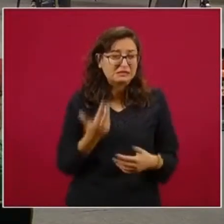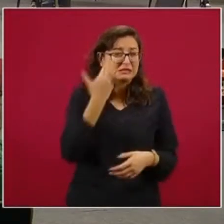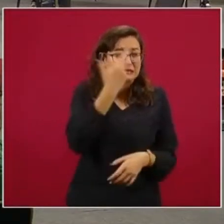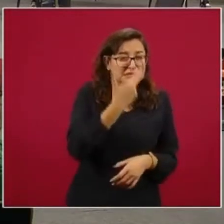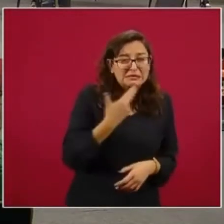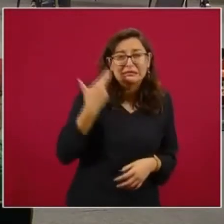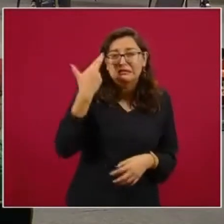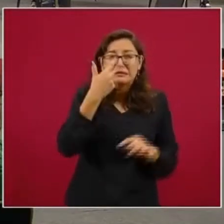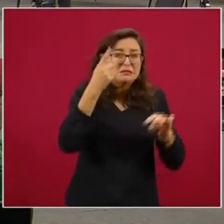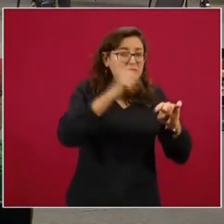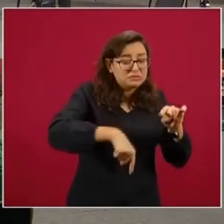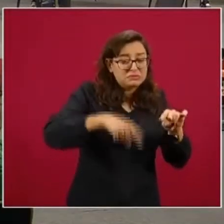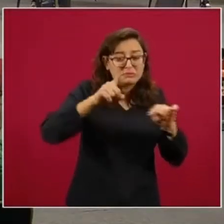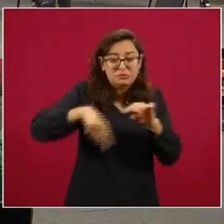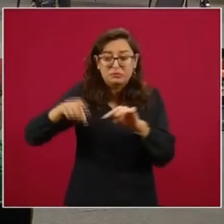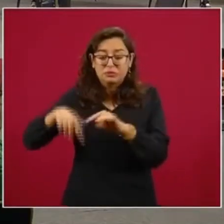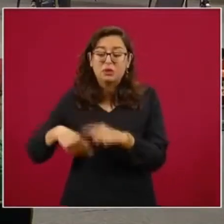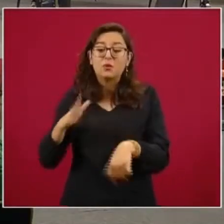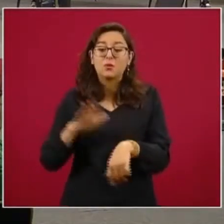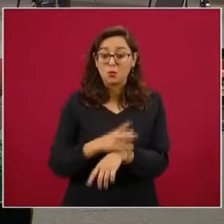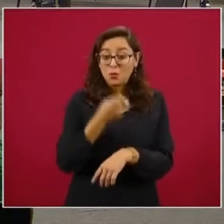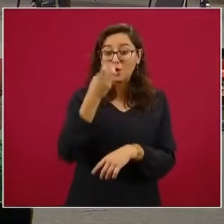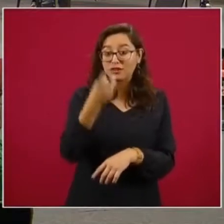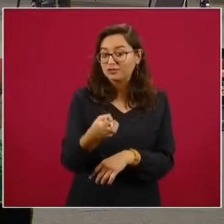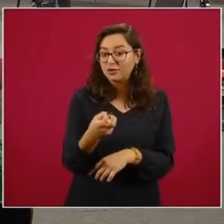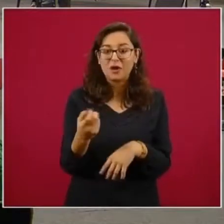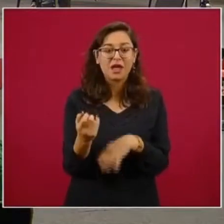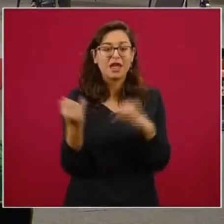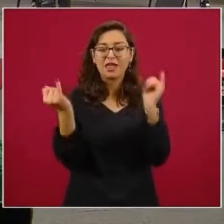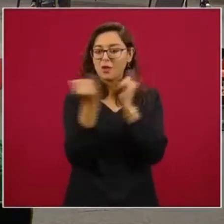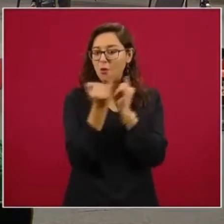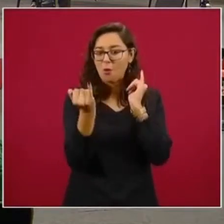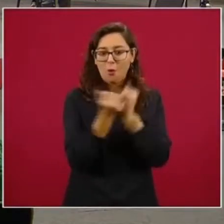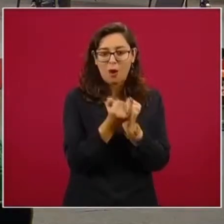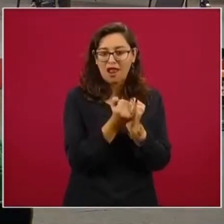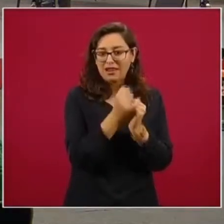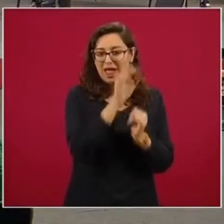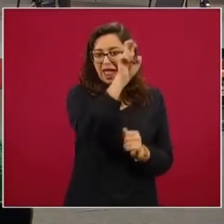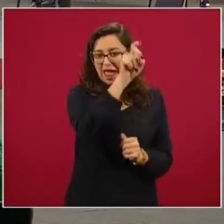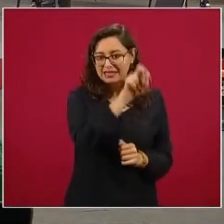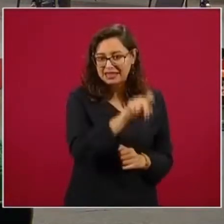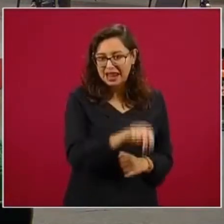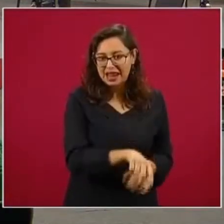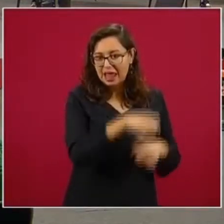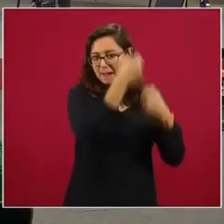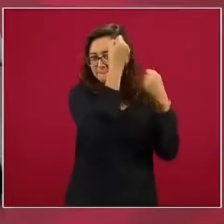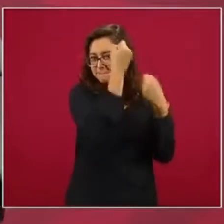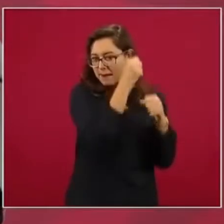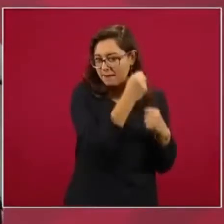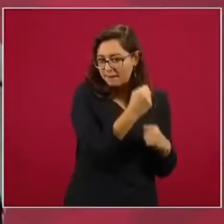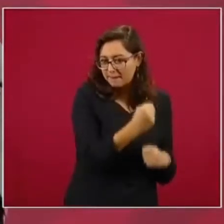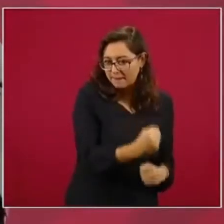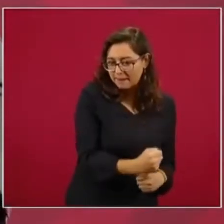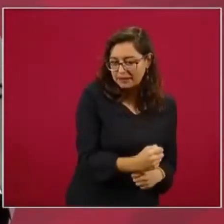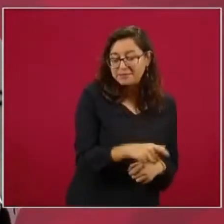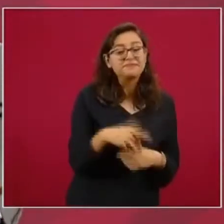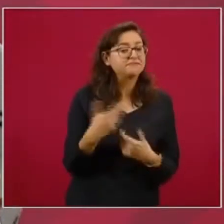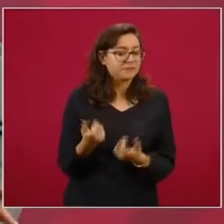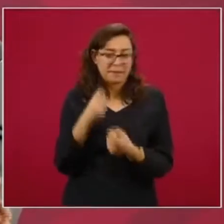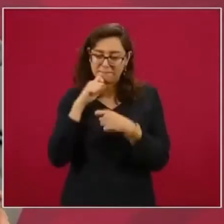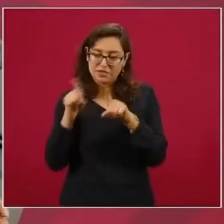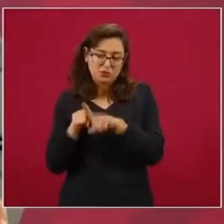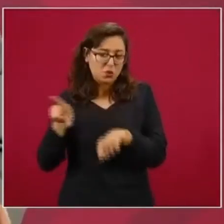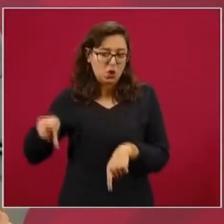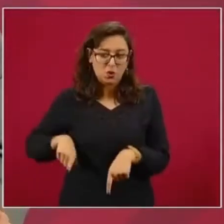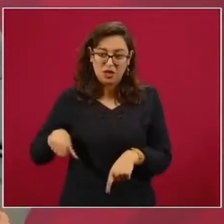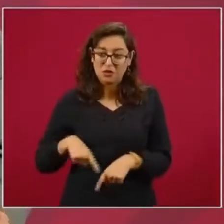hablamos de barrer de arriba para abajo y vamos avanzando y no vamos a dejar